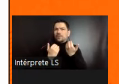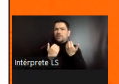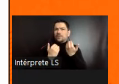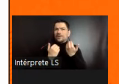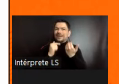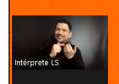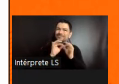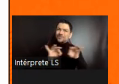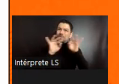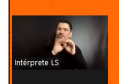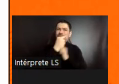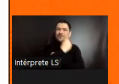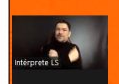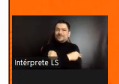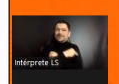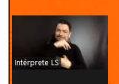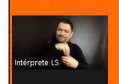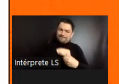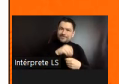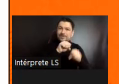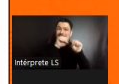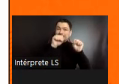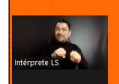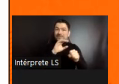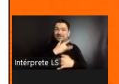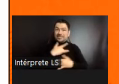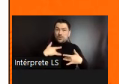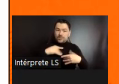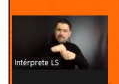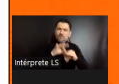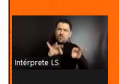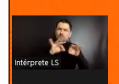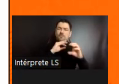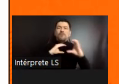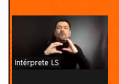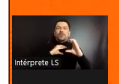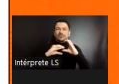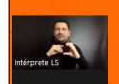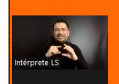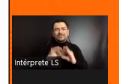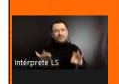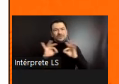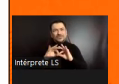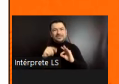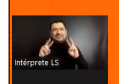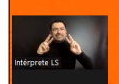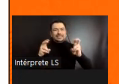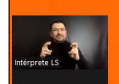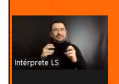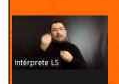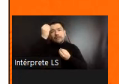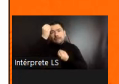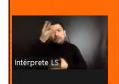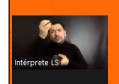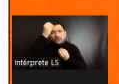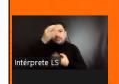de salud. Esto también ha sido un desafío que abordar. Se tiene que ver toda esta información para poder entonces desarrollar